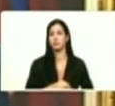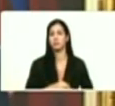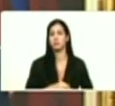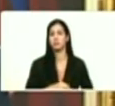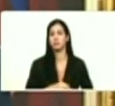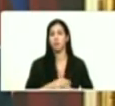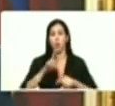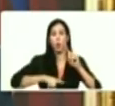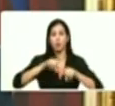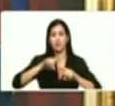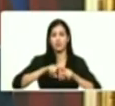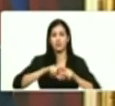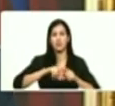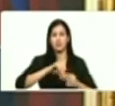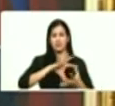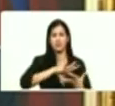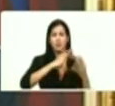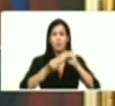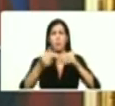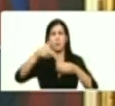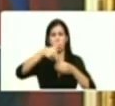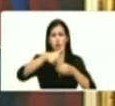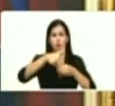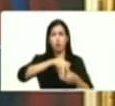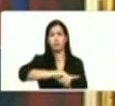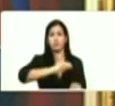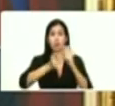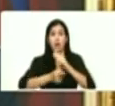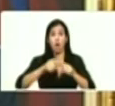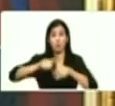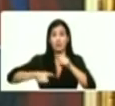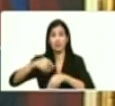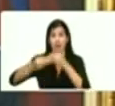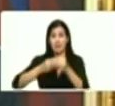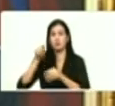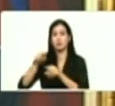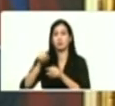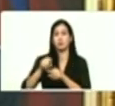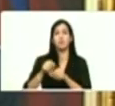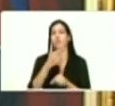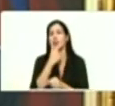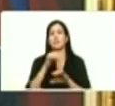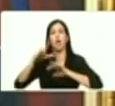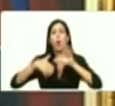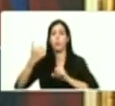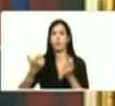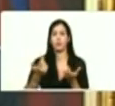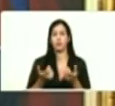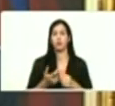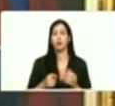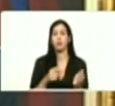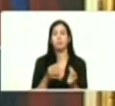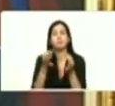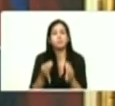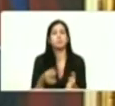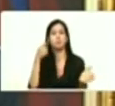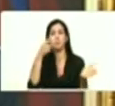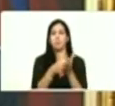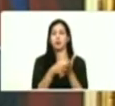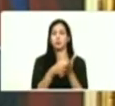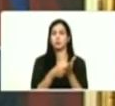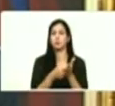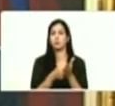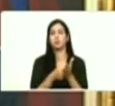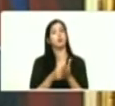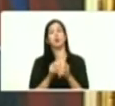precios justos venezolanos pero que garantice dos cosas el pago de lo que se